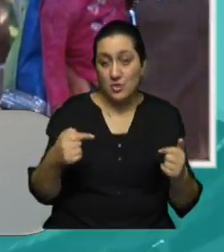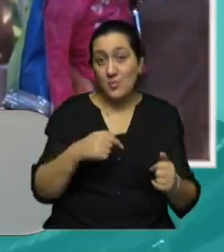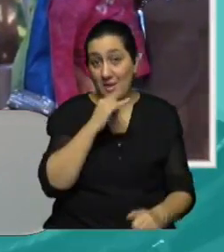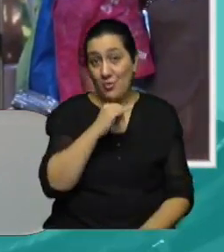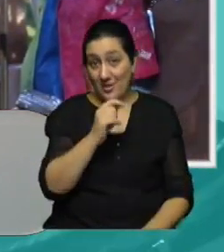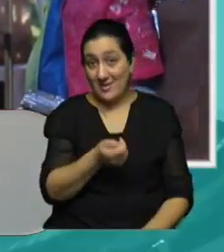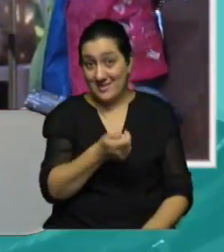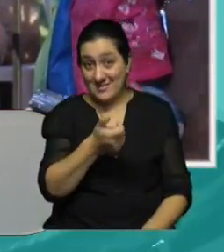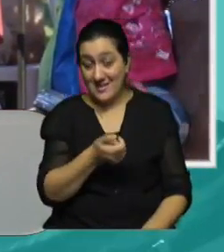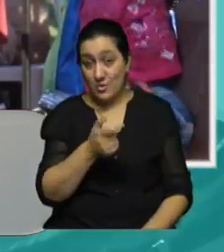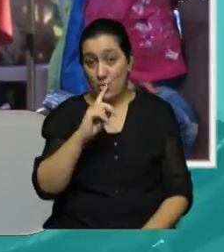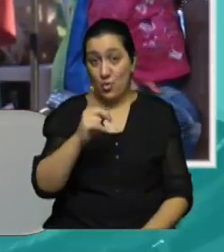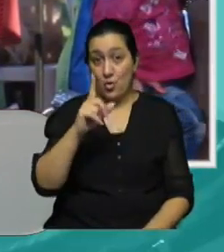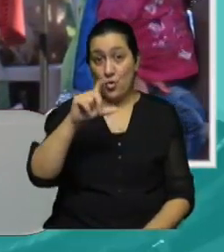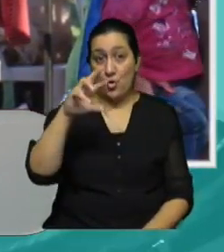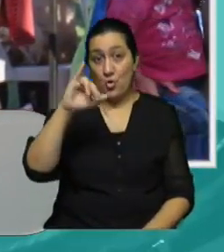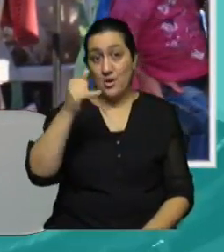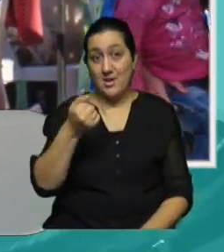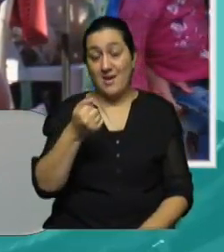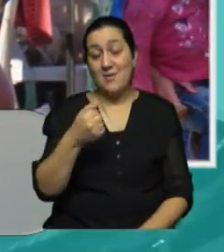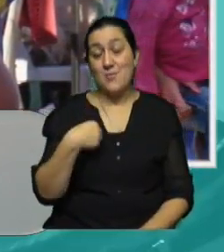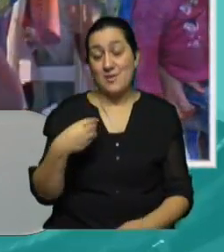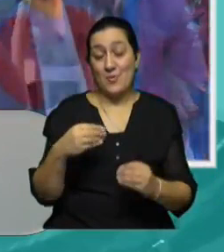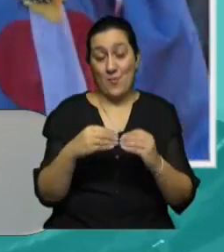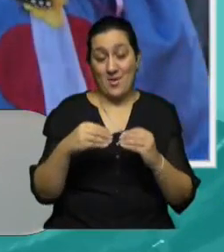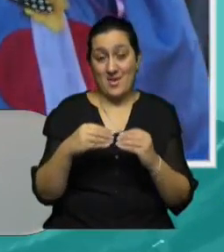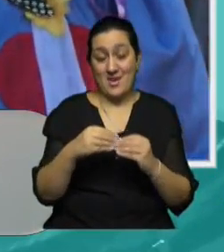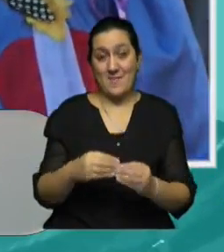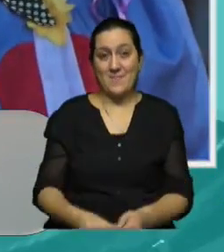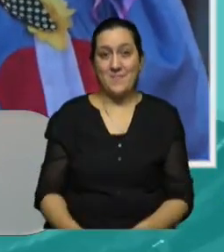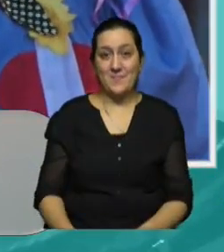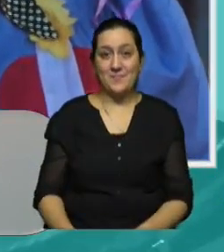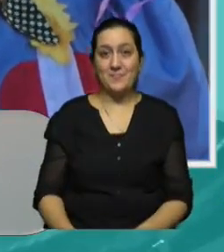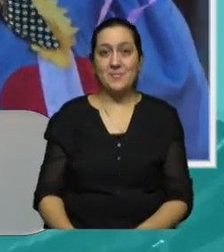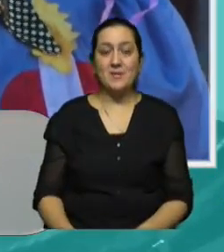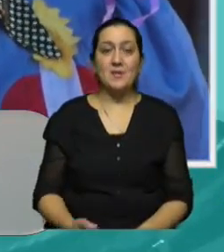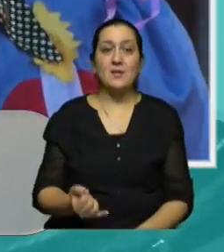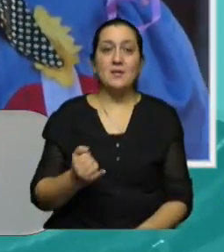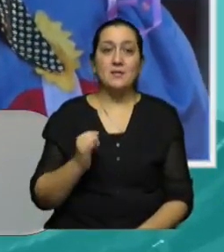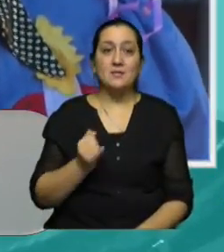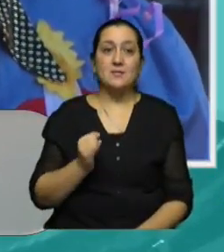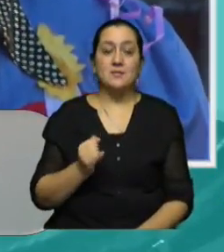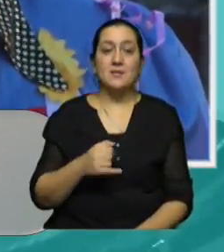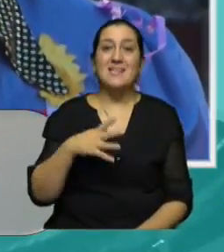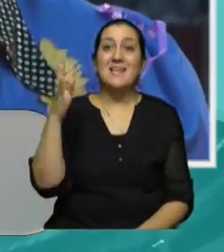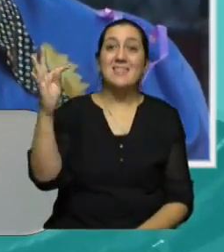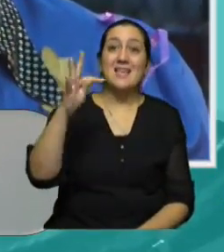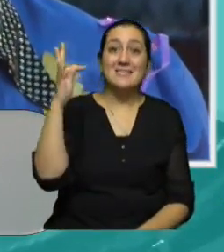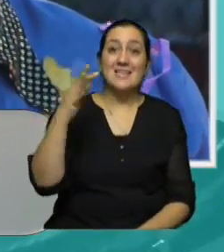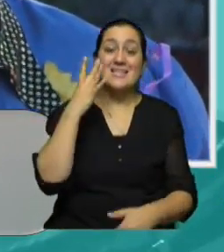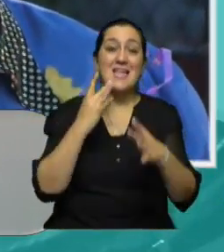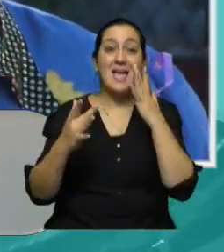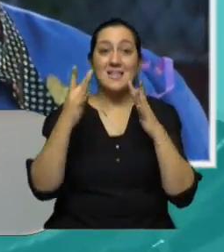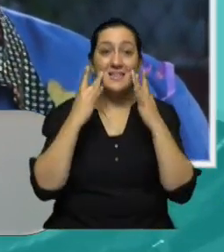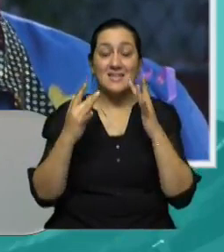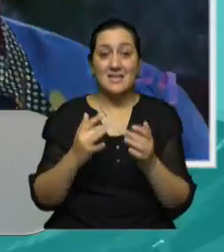contar con Gloria, nuestra compañera. Sí, tal cual. Y me parece que, sobre todo, el hecho de que estén talleristas que son artistas